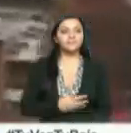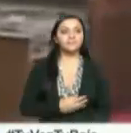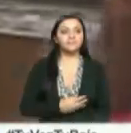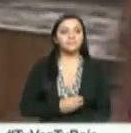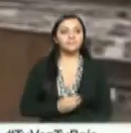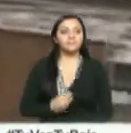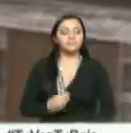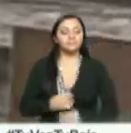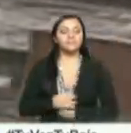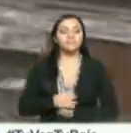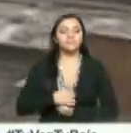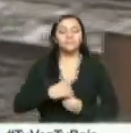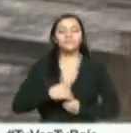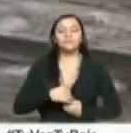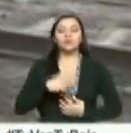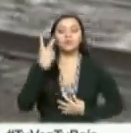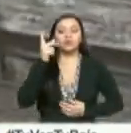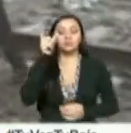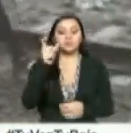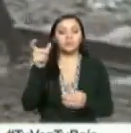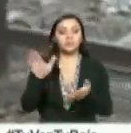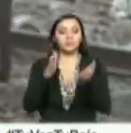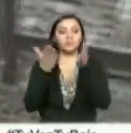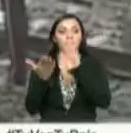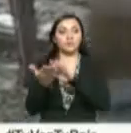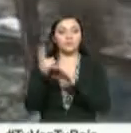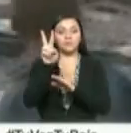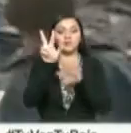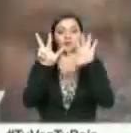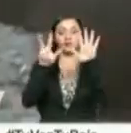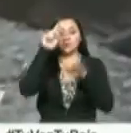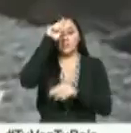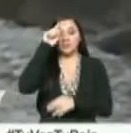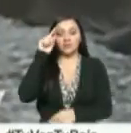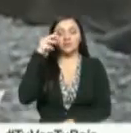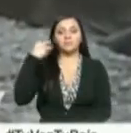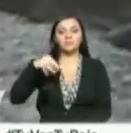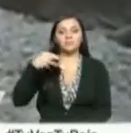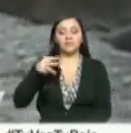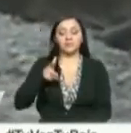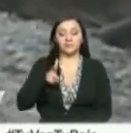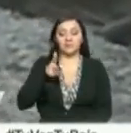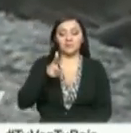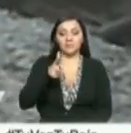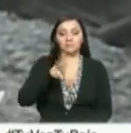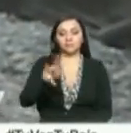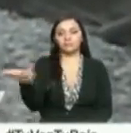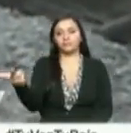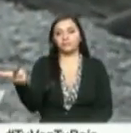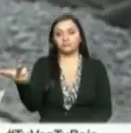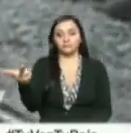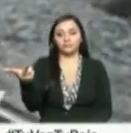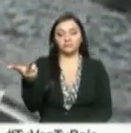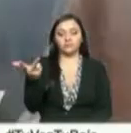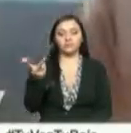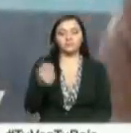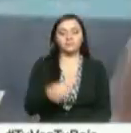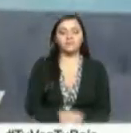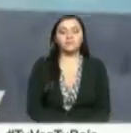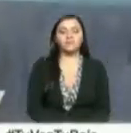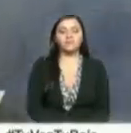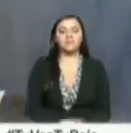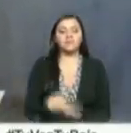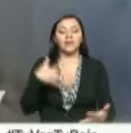Al menos 2 personas murieron y 28 resultaron heridas el miércoles en el descarrilamiento de un tren en el norte de India.